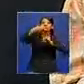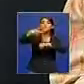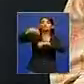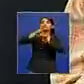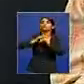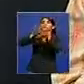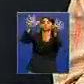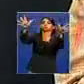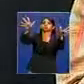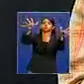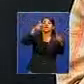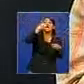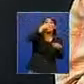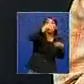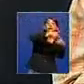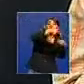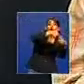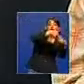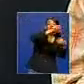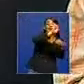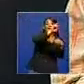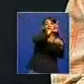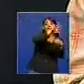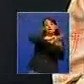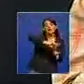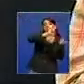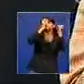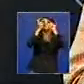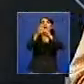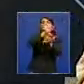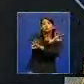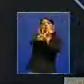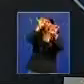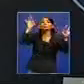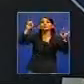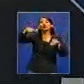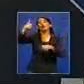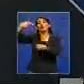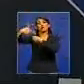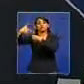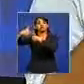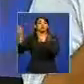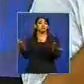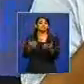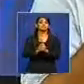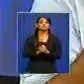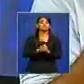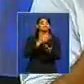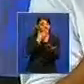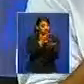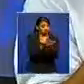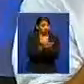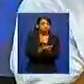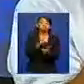que sustituimos la gasolina extra por la gasolina Eco País. Todos se benefician con este proyecto, señor vicepresidente. Gracias, Richard.